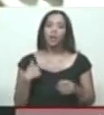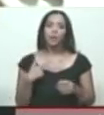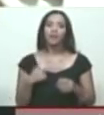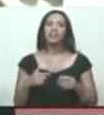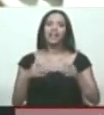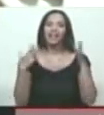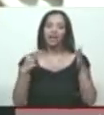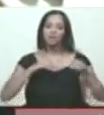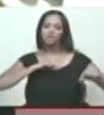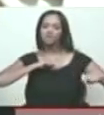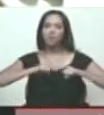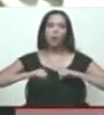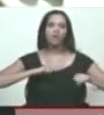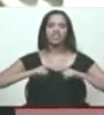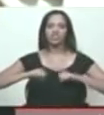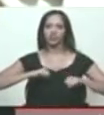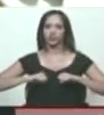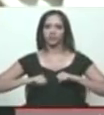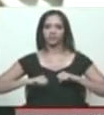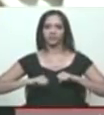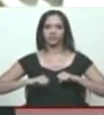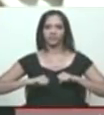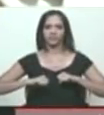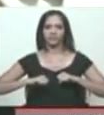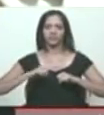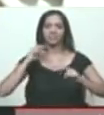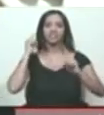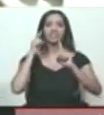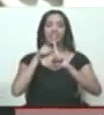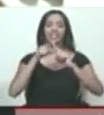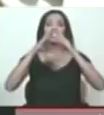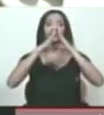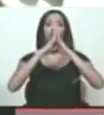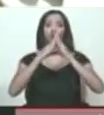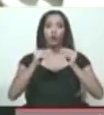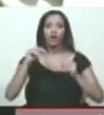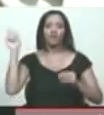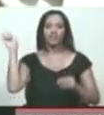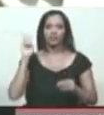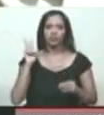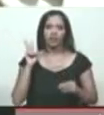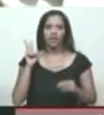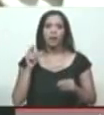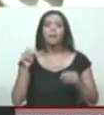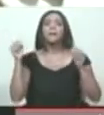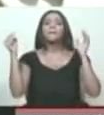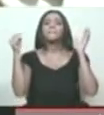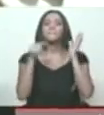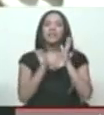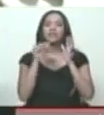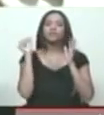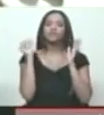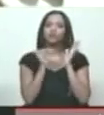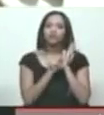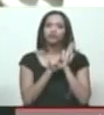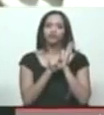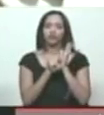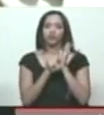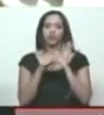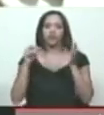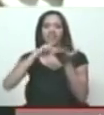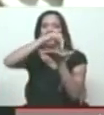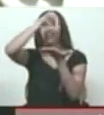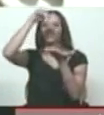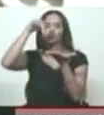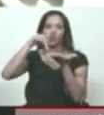gran movilización desde todo el país. Van a ser más de 1,000 puntos a nivel nacional en